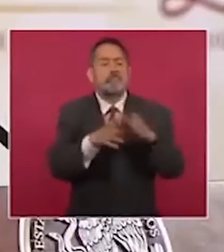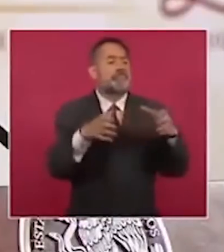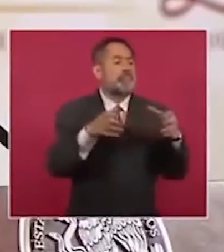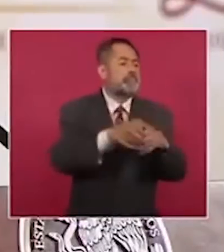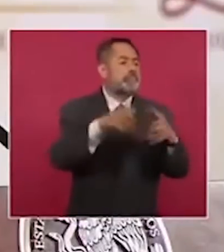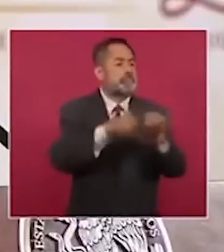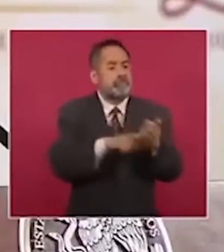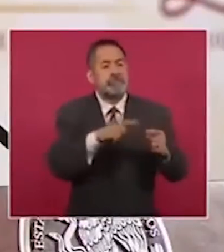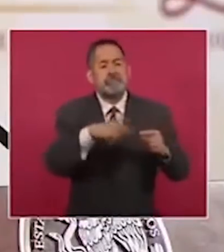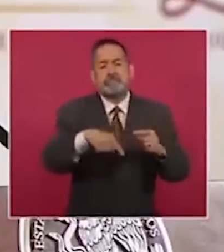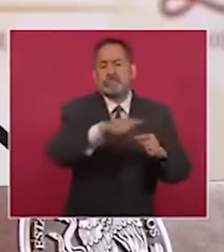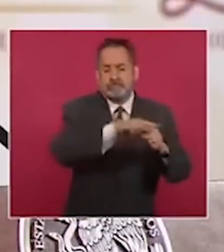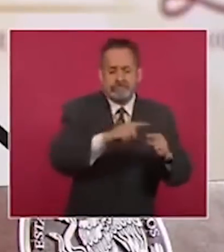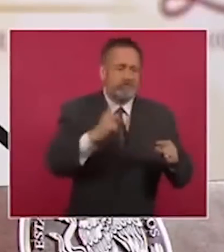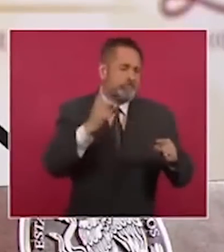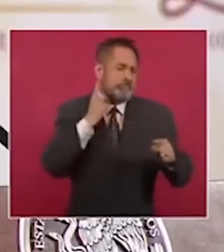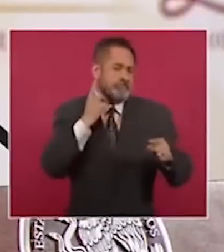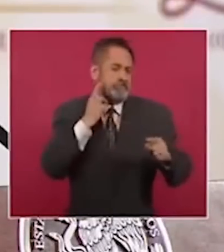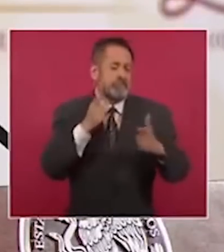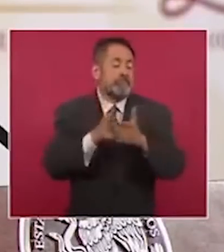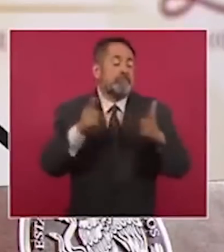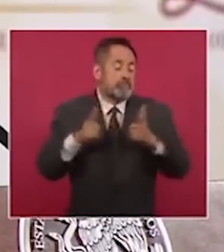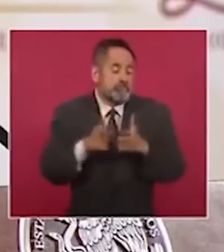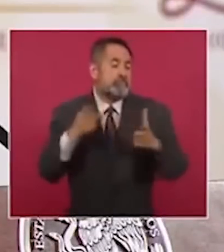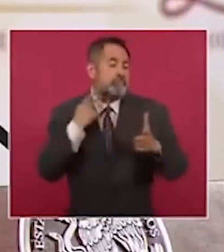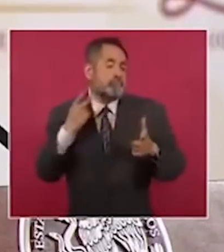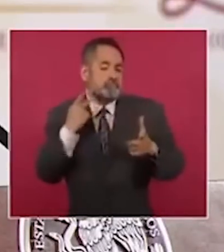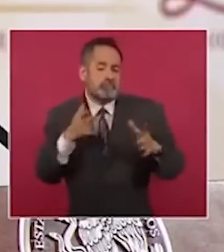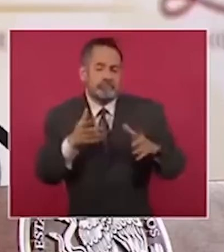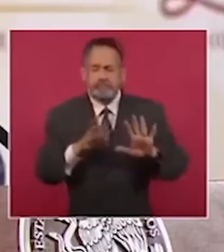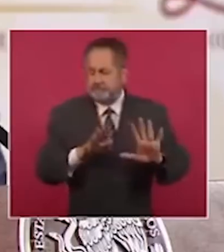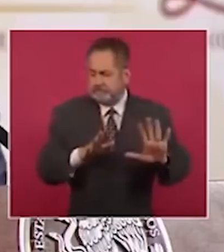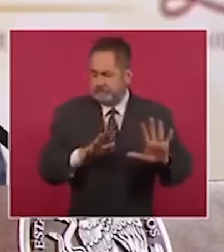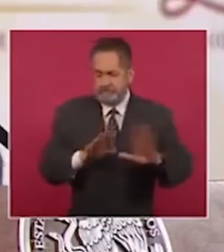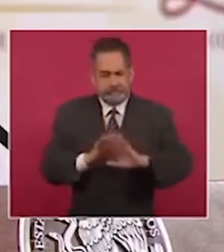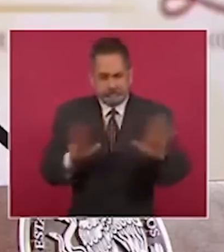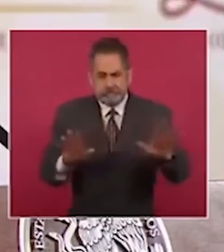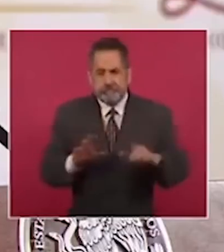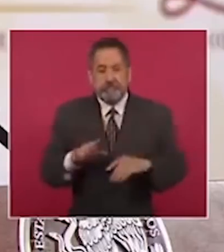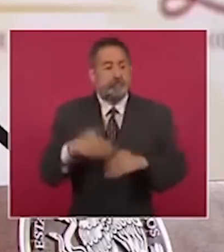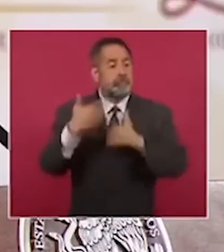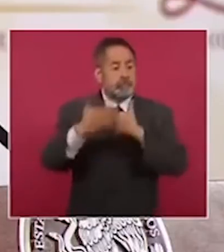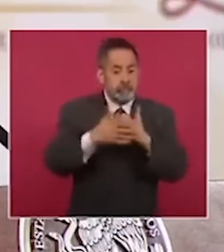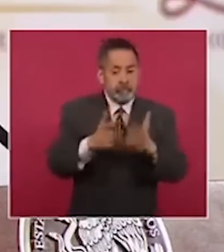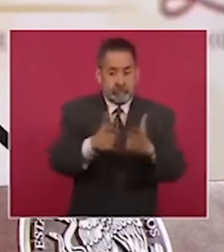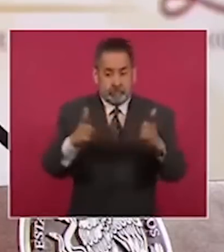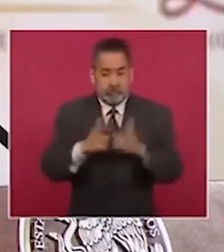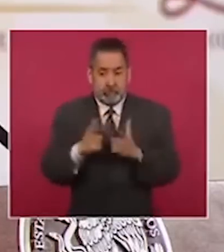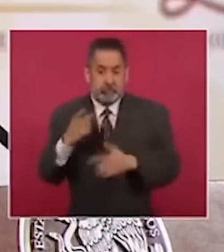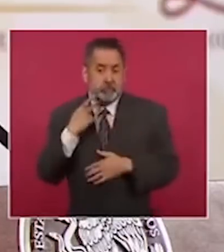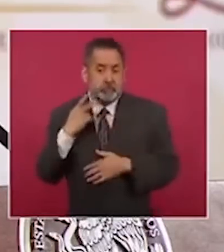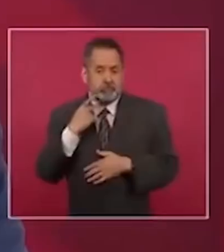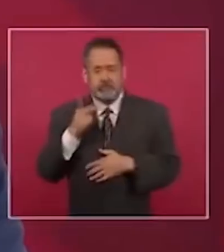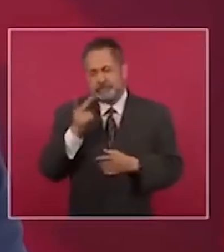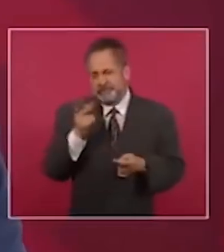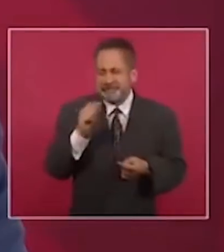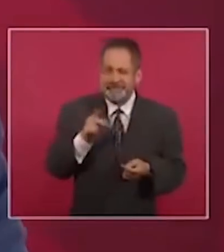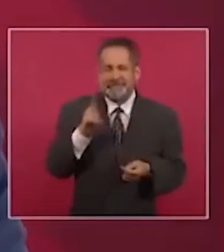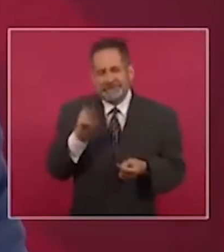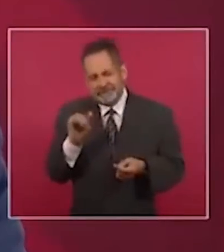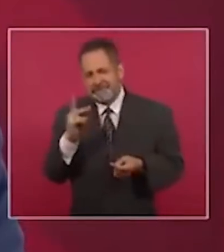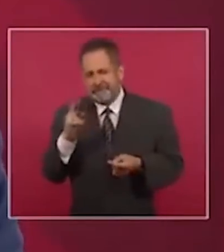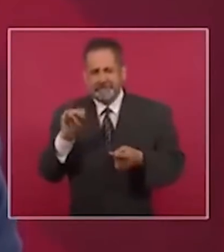políticos. Ahí está lo que dice Horacio Duarte. Sin dinero en tiempos no